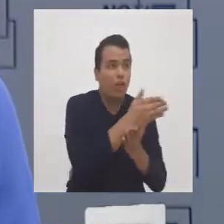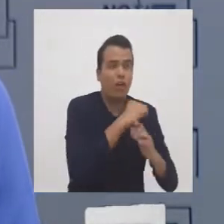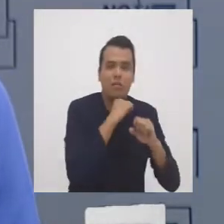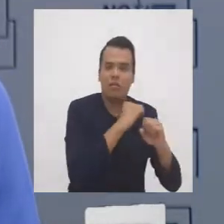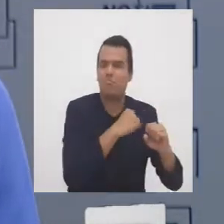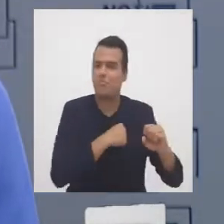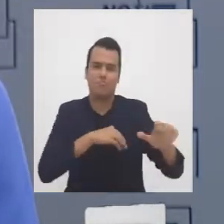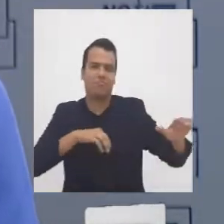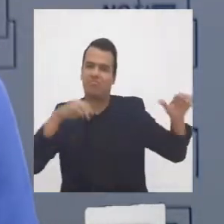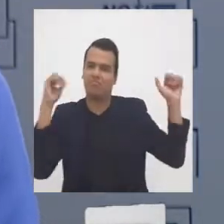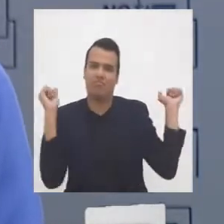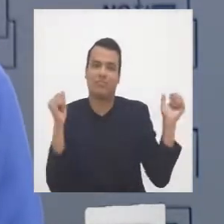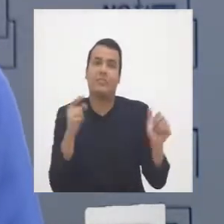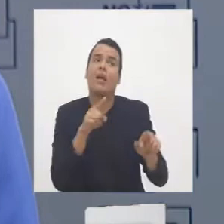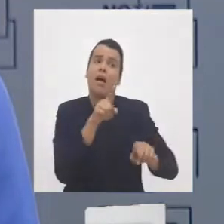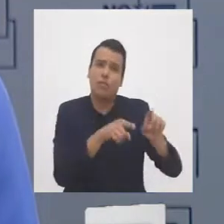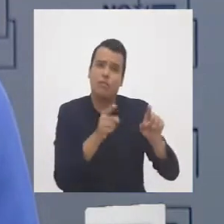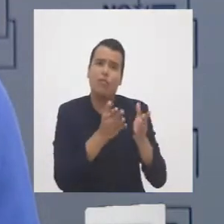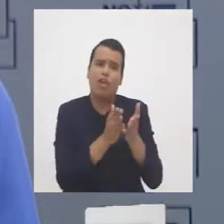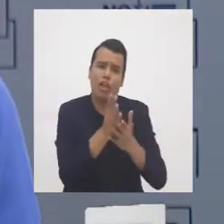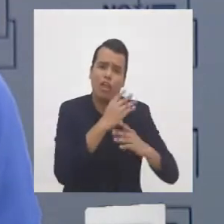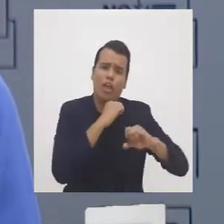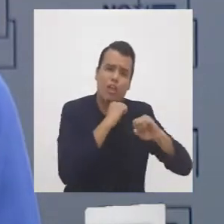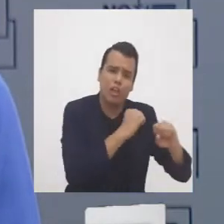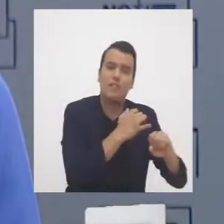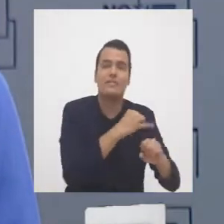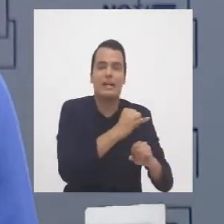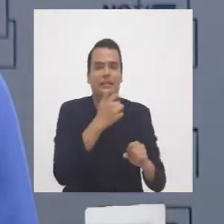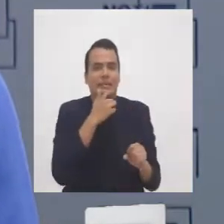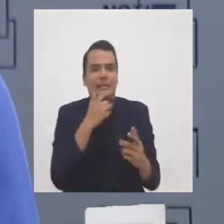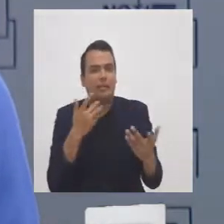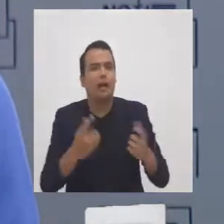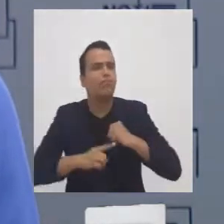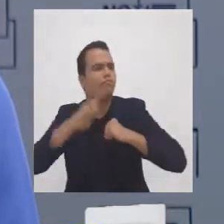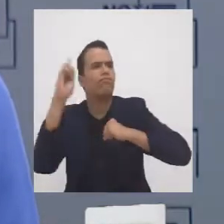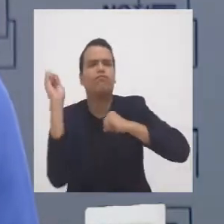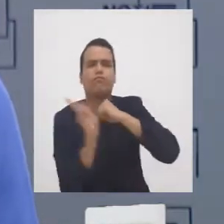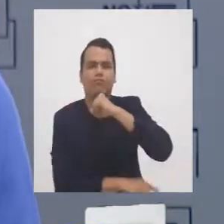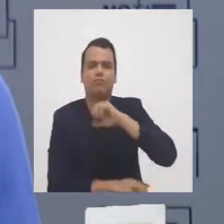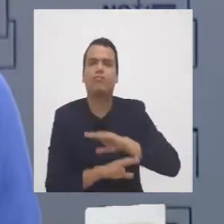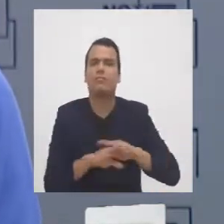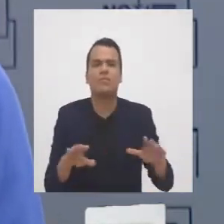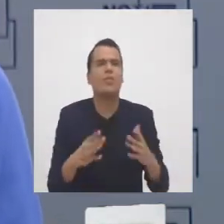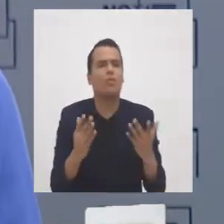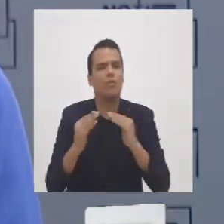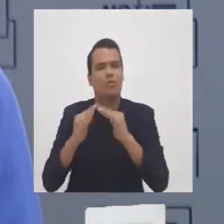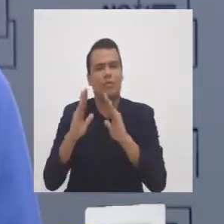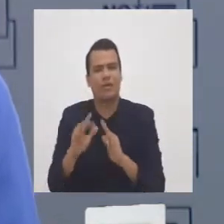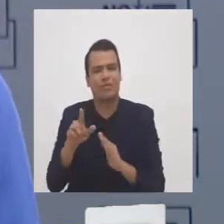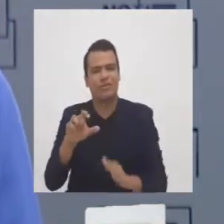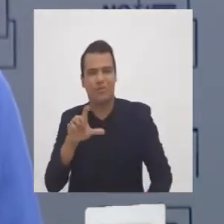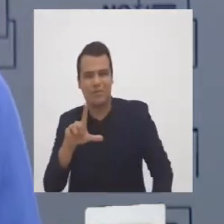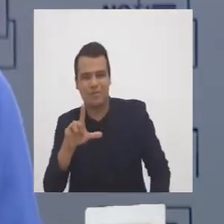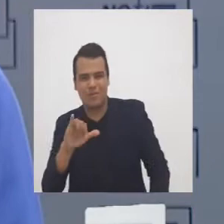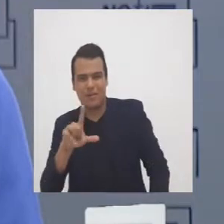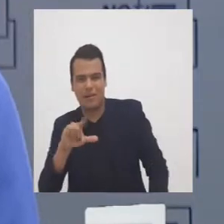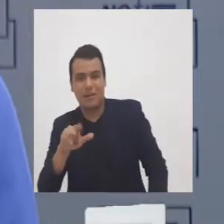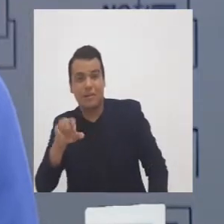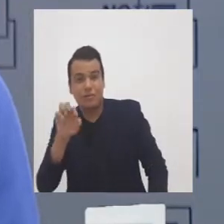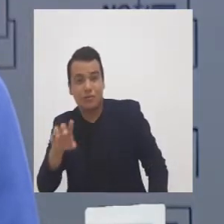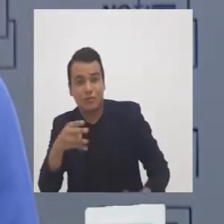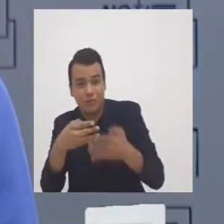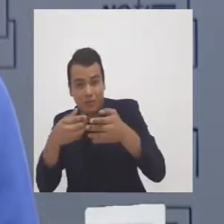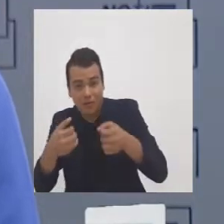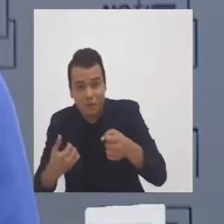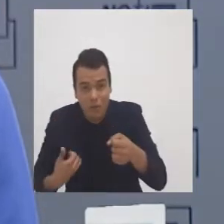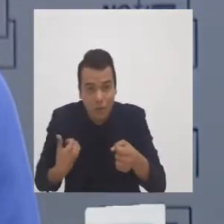jóvenes terminen delinquiendo. Y quienes ya están en el mundo de la delincuencia, tenemos que caerles con todo el peso de la ley. El centro de detención Valle del Lili tenemos